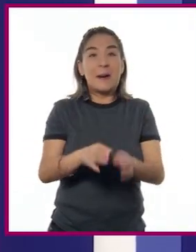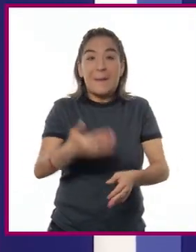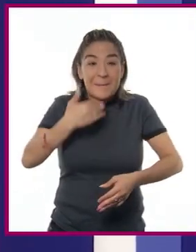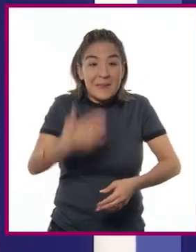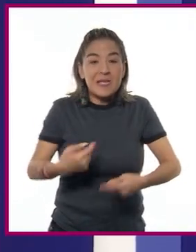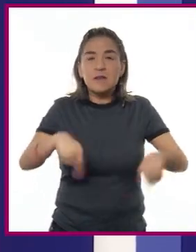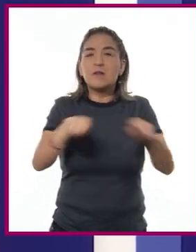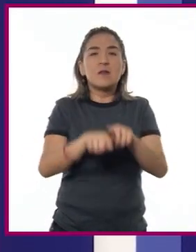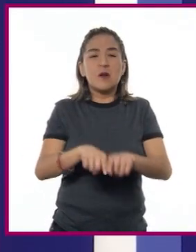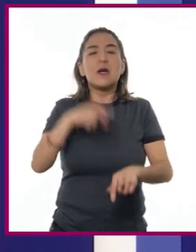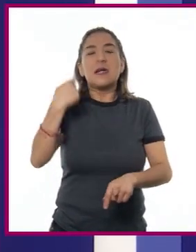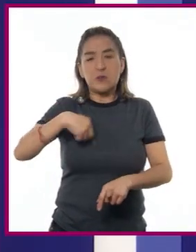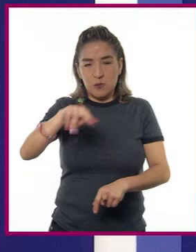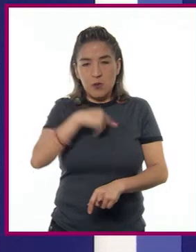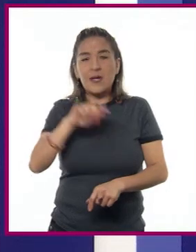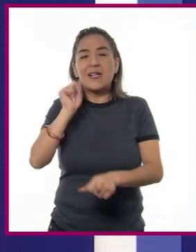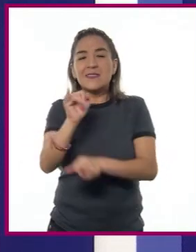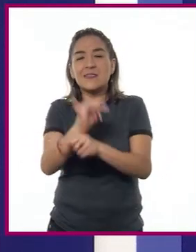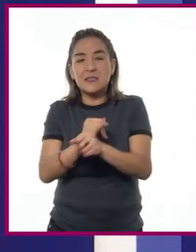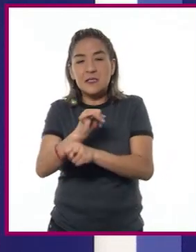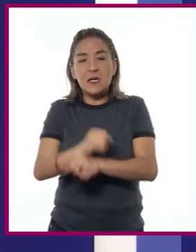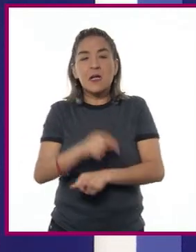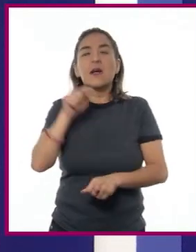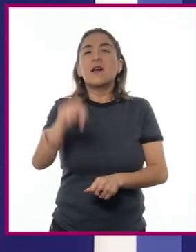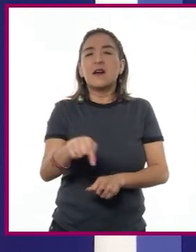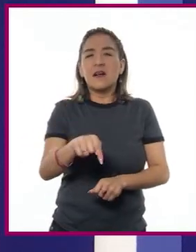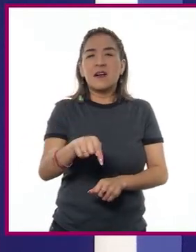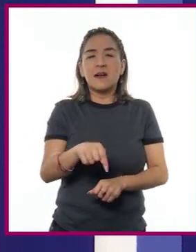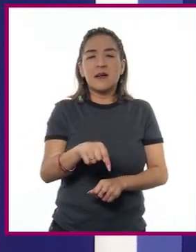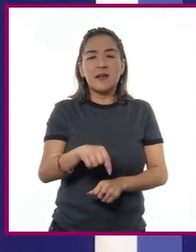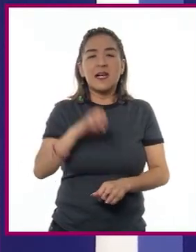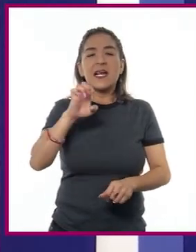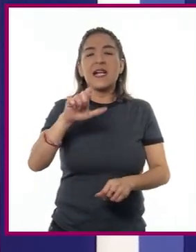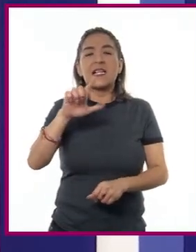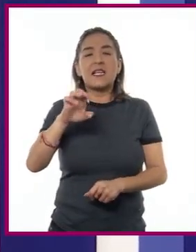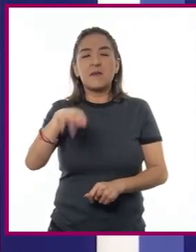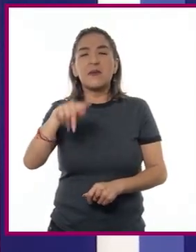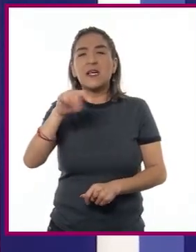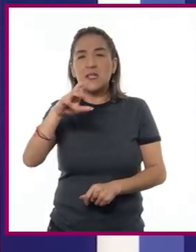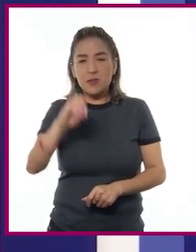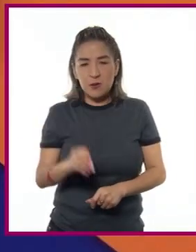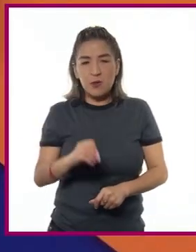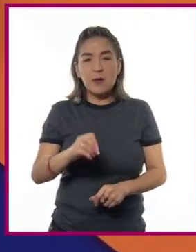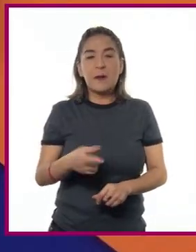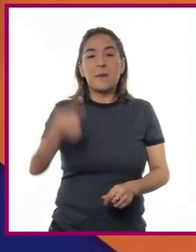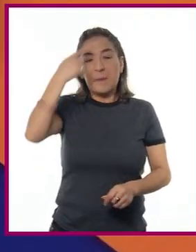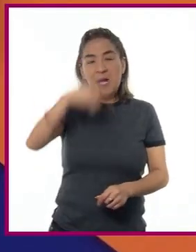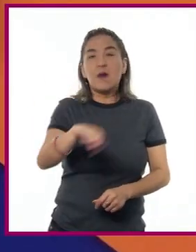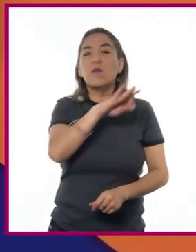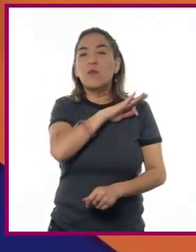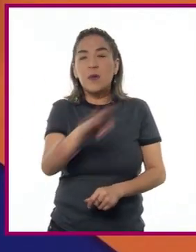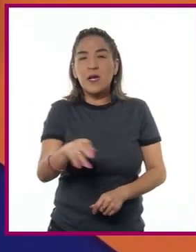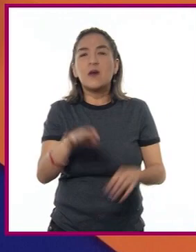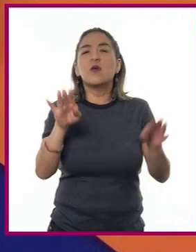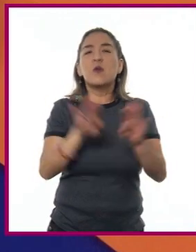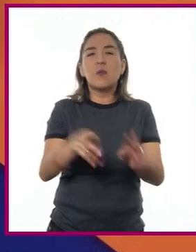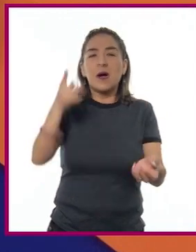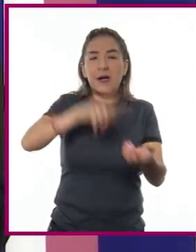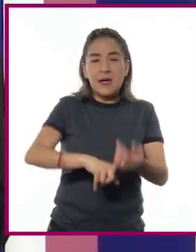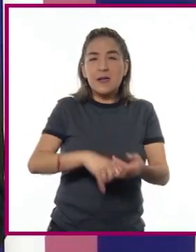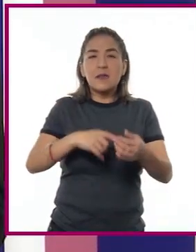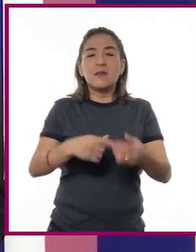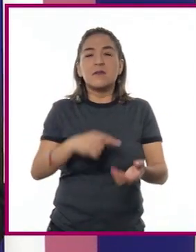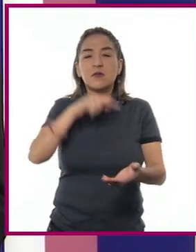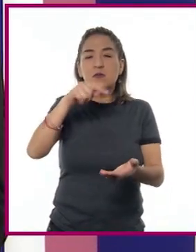precisamente a eso nosotros nos referimos. Y esos elementos, átomos radioactivos, para poder estabilizarse,